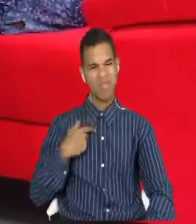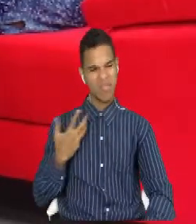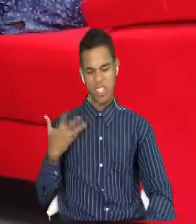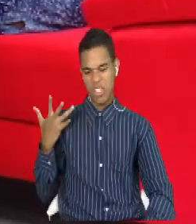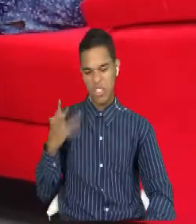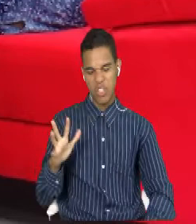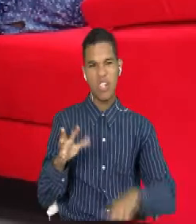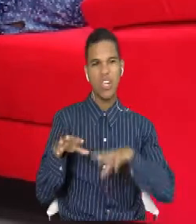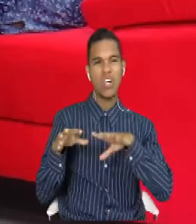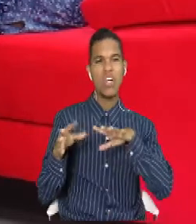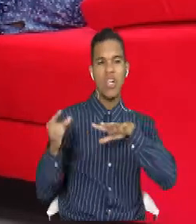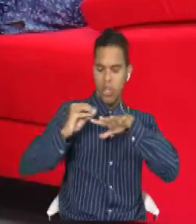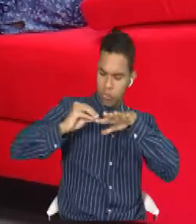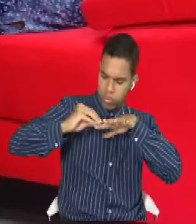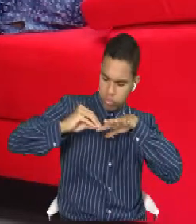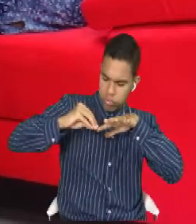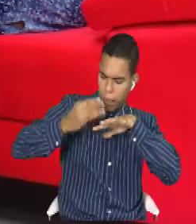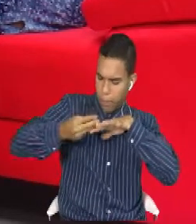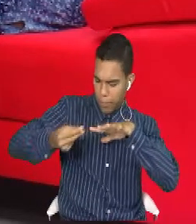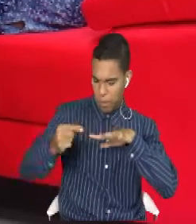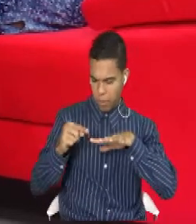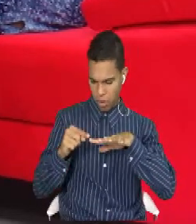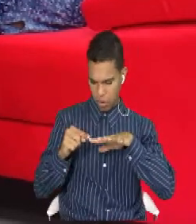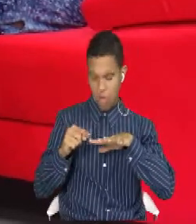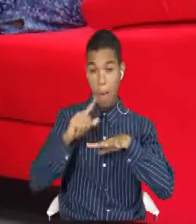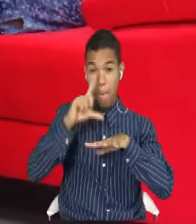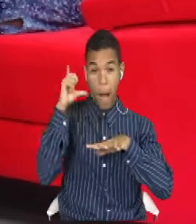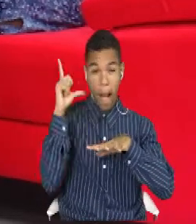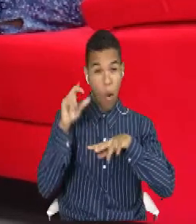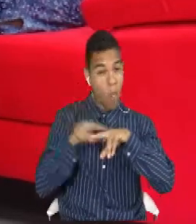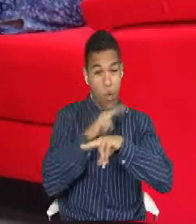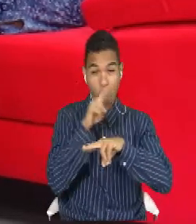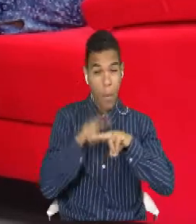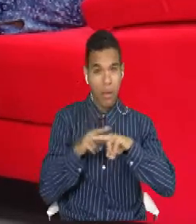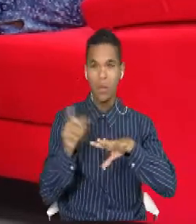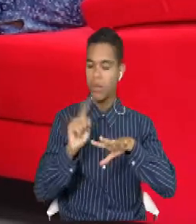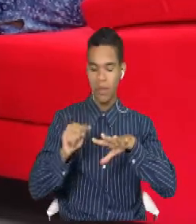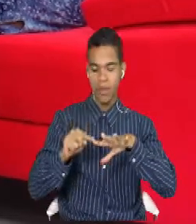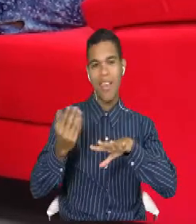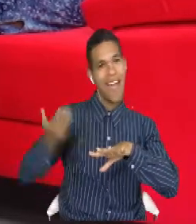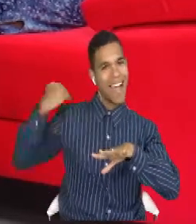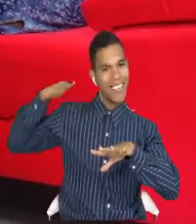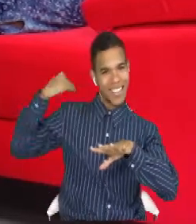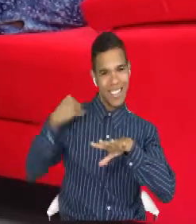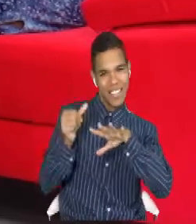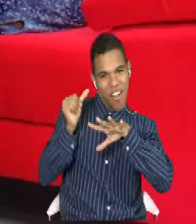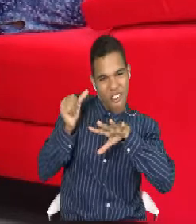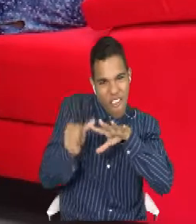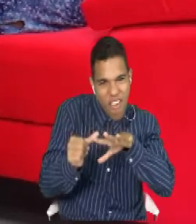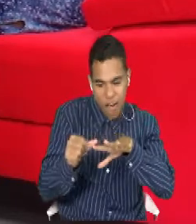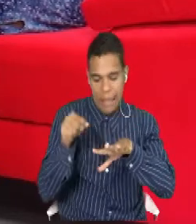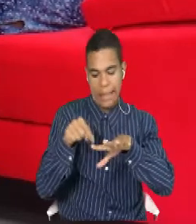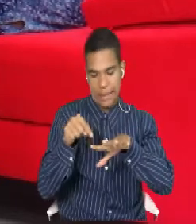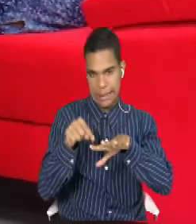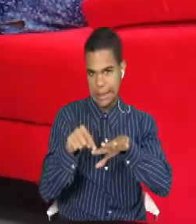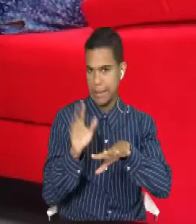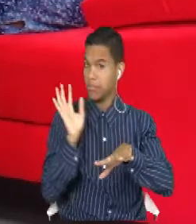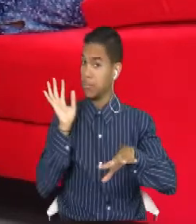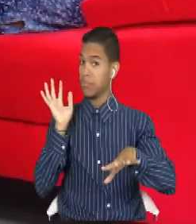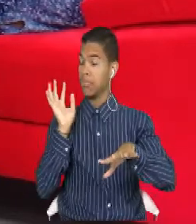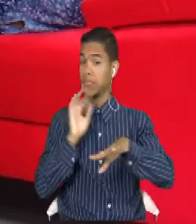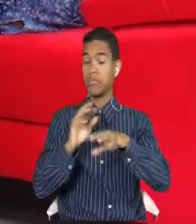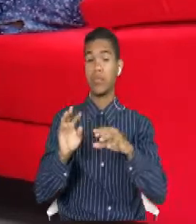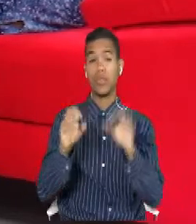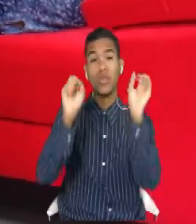queda este mismo color. No, pues espectacular. Hasta que ya yo, pues con los productos especiales que ellos tienen para retirarlo, ya pues